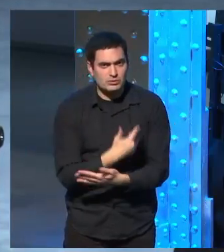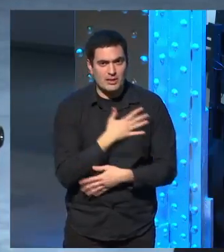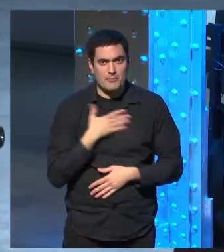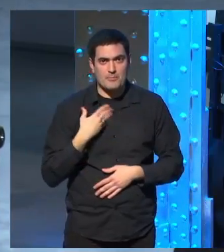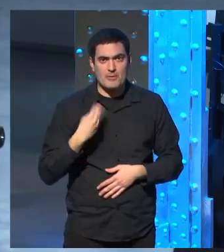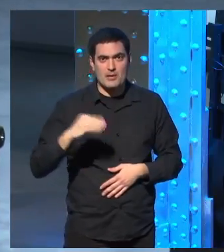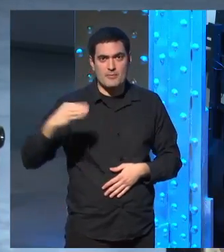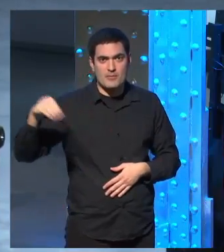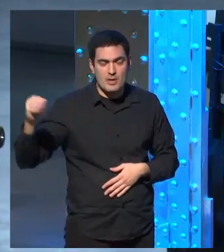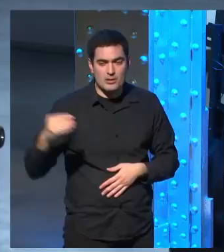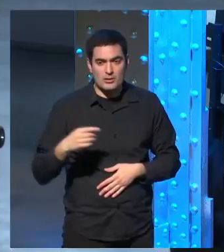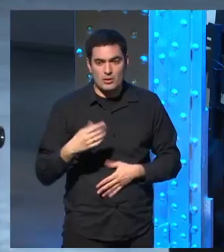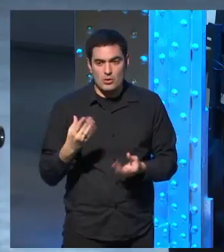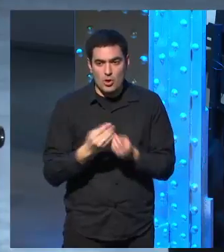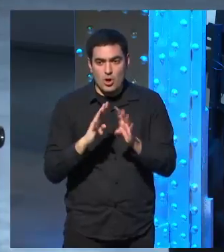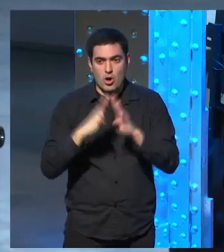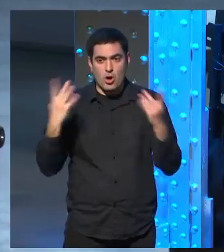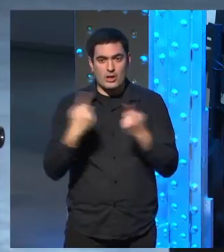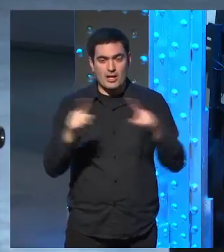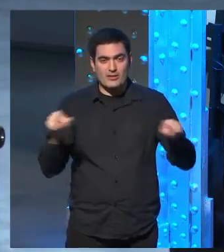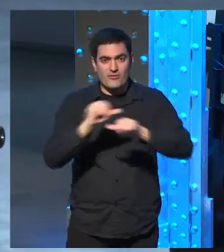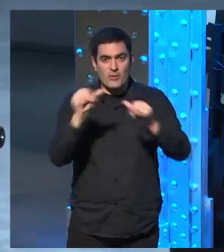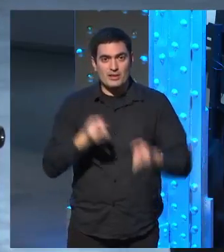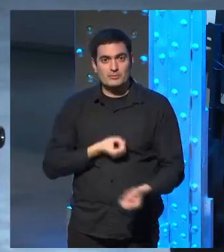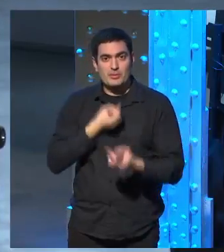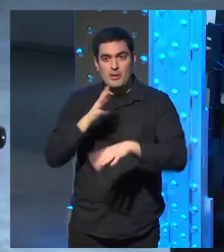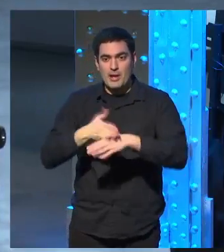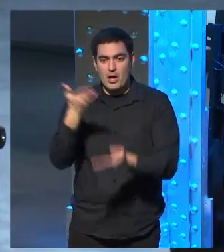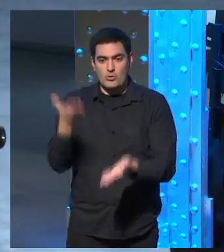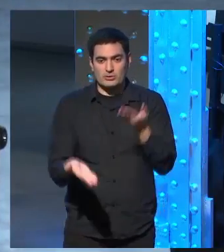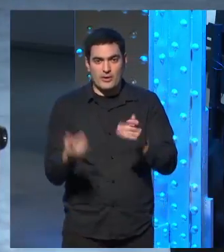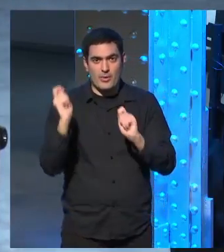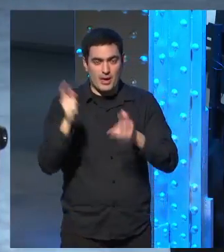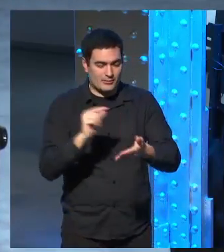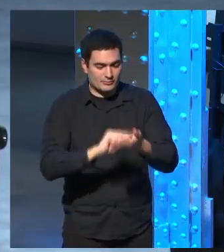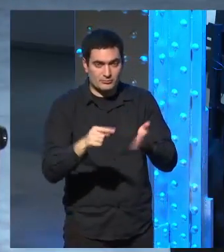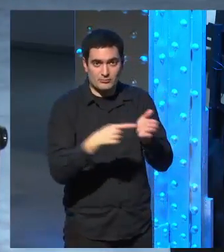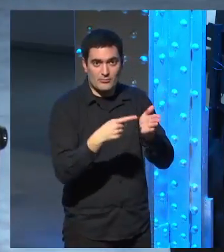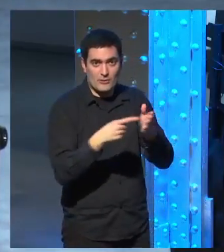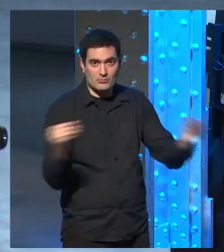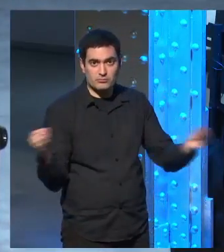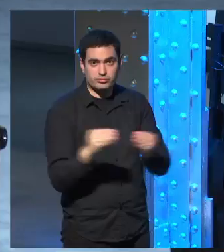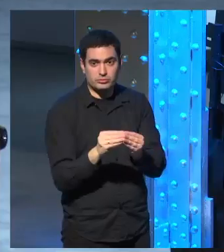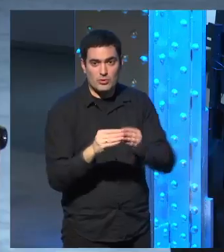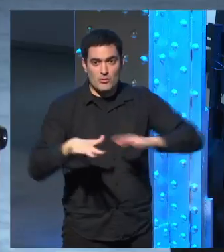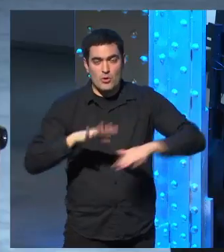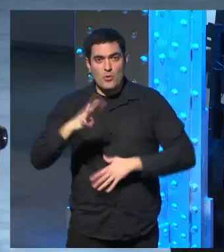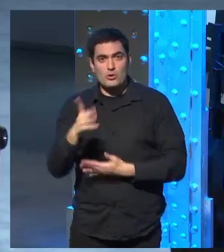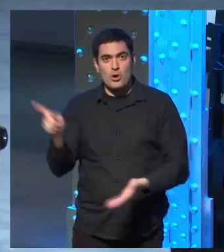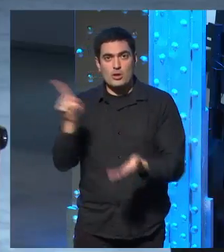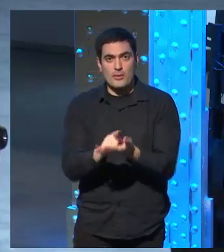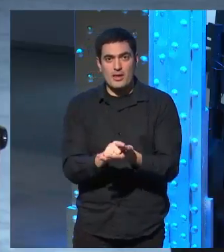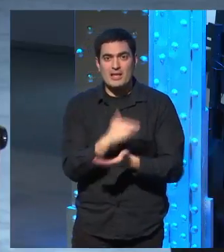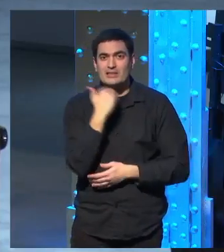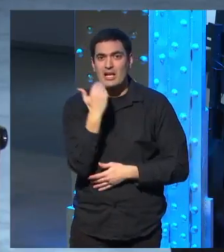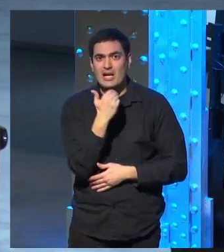de poder hacer más con la orquesta, con los medios expresivos, para hacer justicia a lo que está escrito, ¿no? Y el cuarto movimiento, de nuevo,